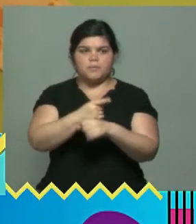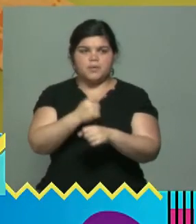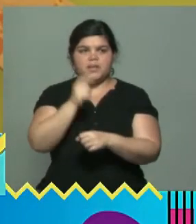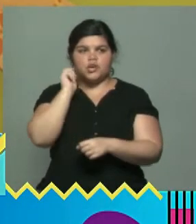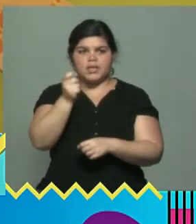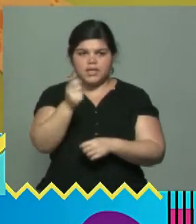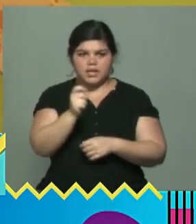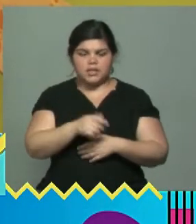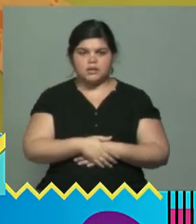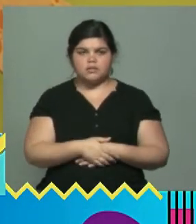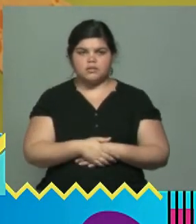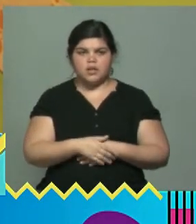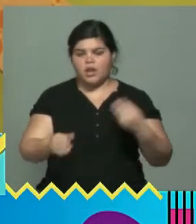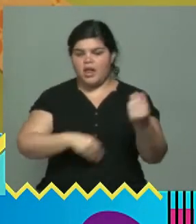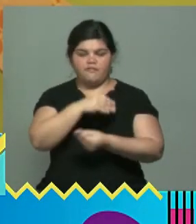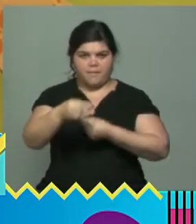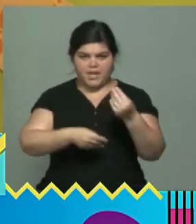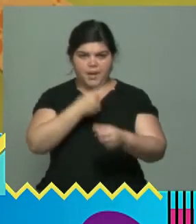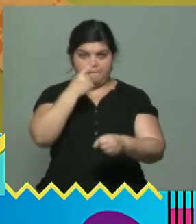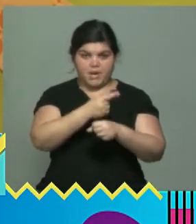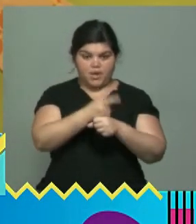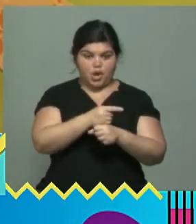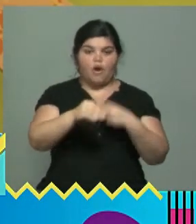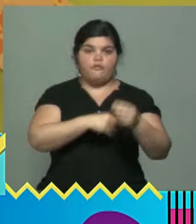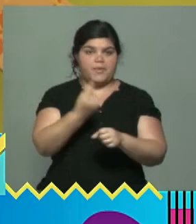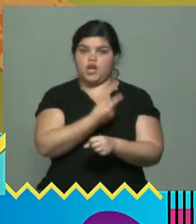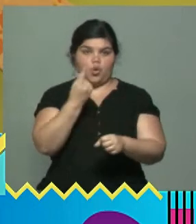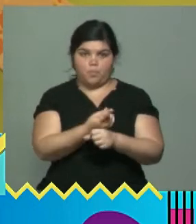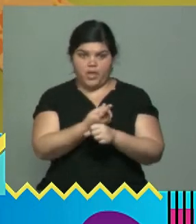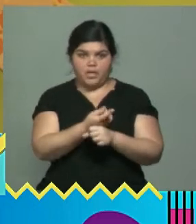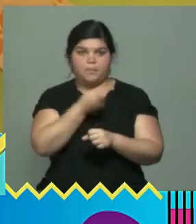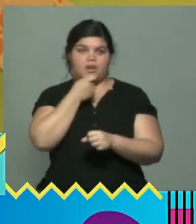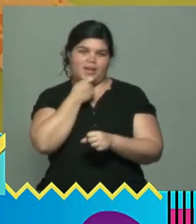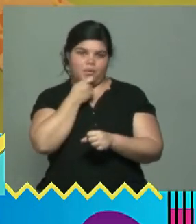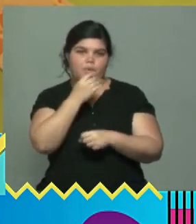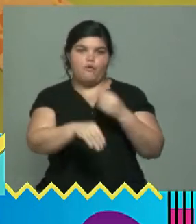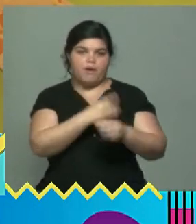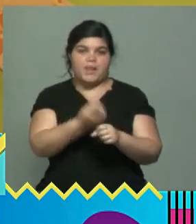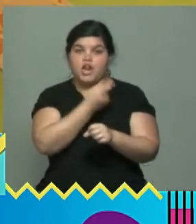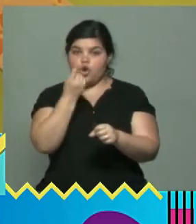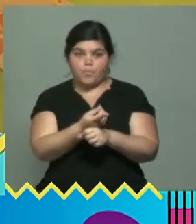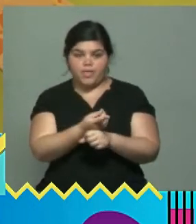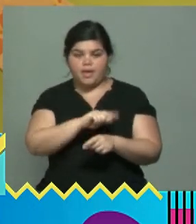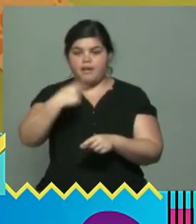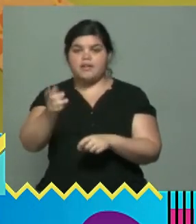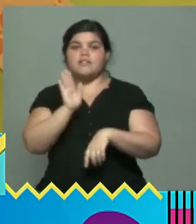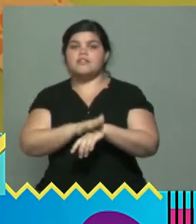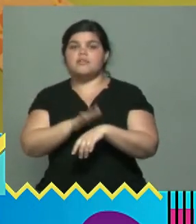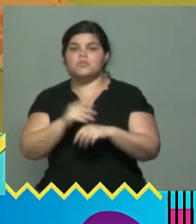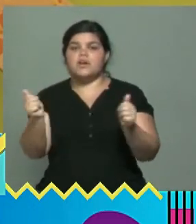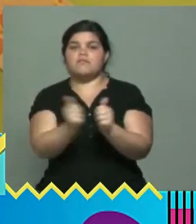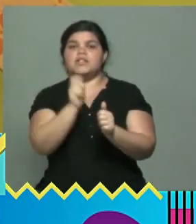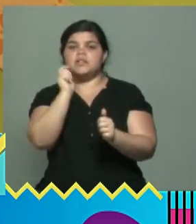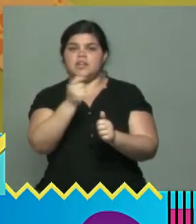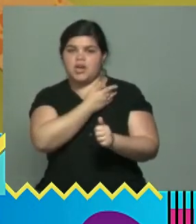de los chicos es la familia. En el caso que la familia no pueda o no tenga los recursos para poder proteger los derechos, es el Estado quien debe acompañar y